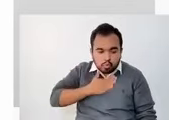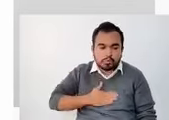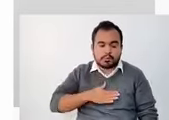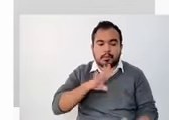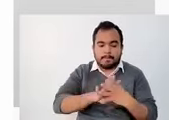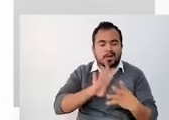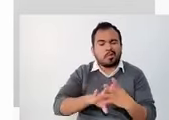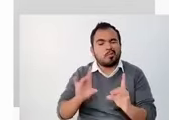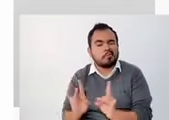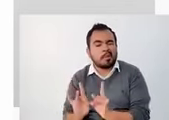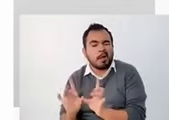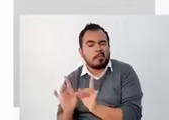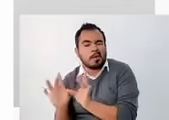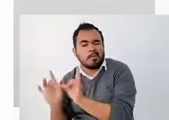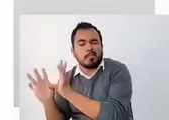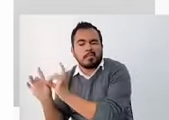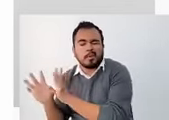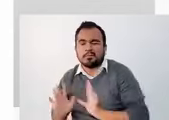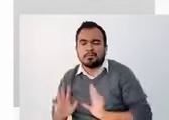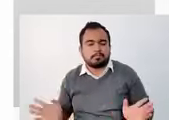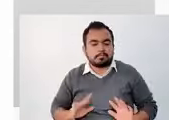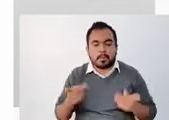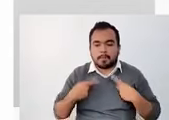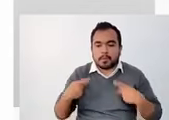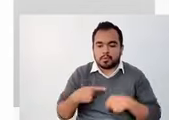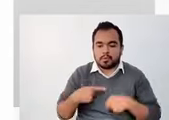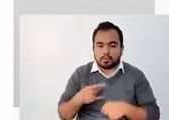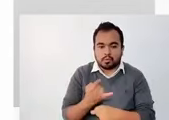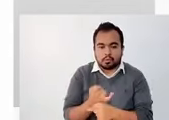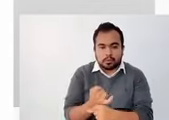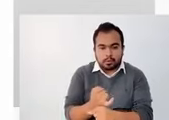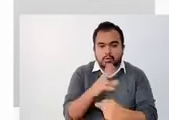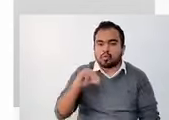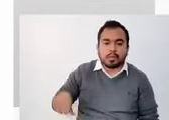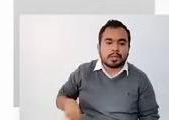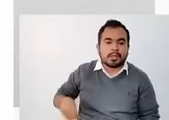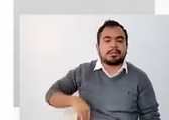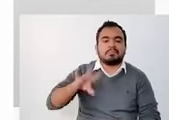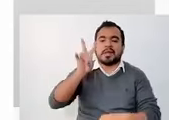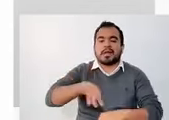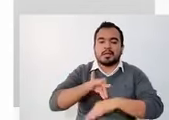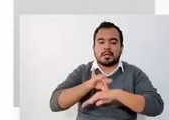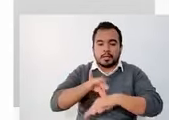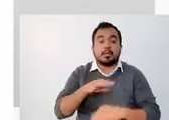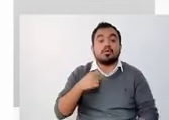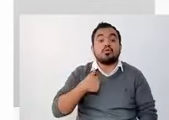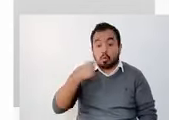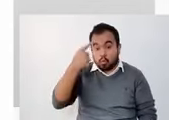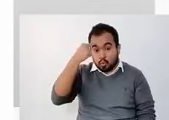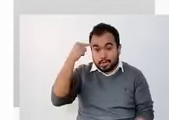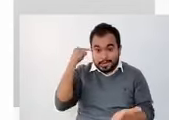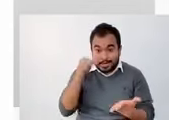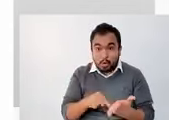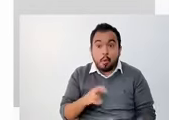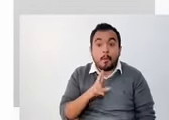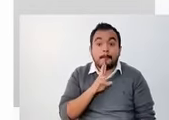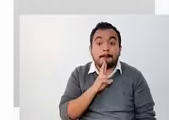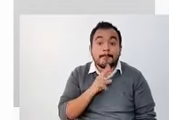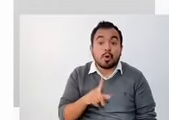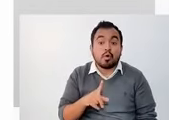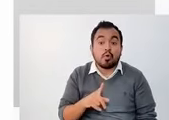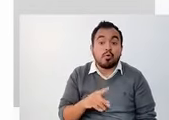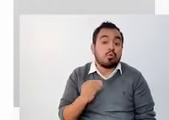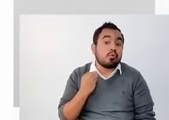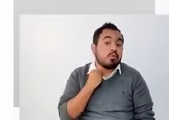epifenómenos que interesan a los académicos, a los que no les interesa la realidad. Yo creo que la cosa se mejoraría si el derecho penal mirara para